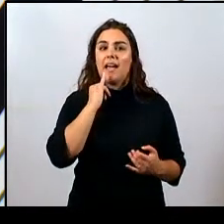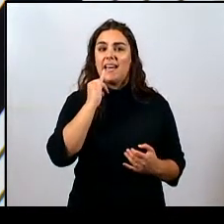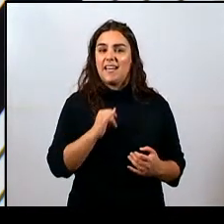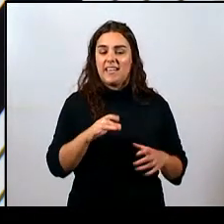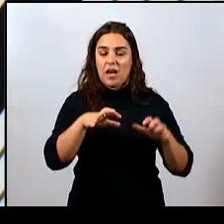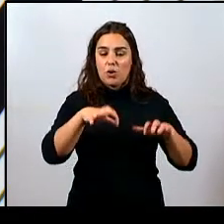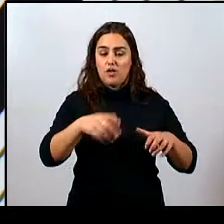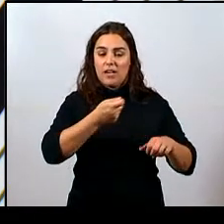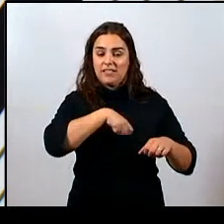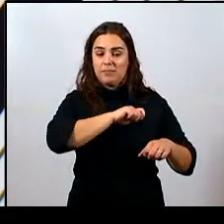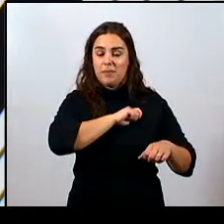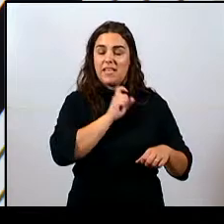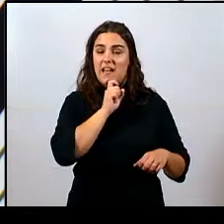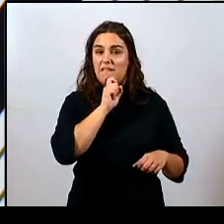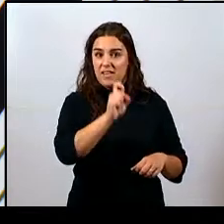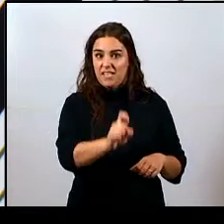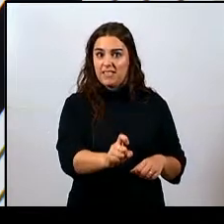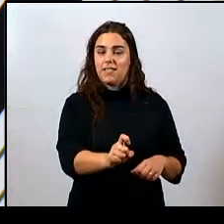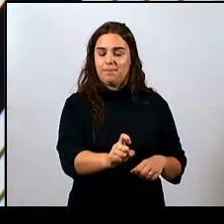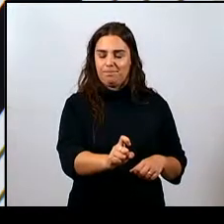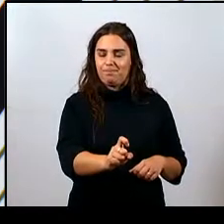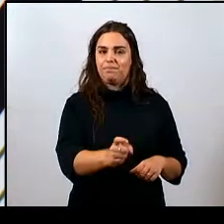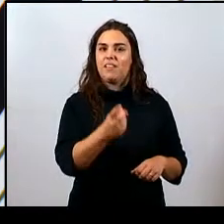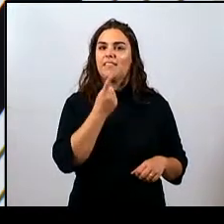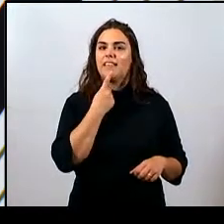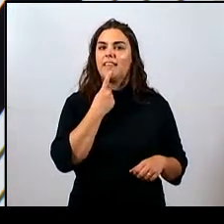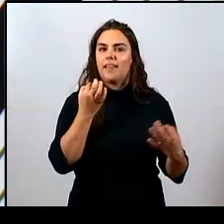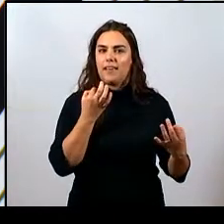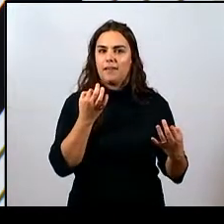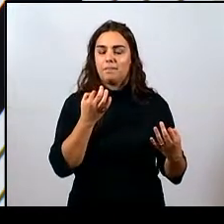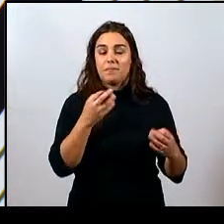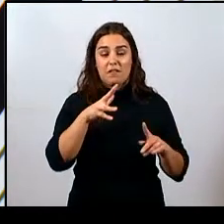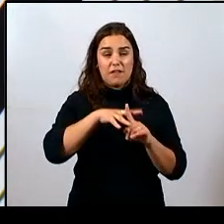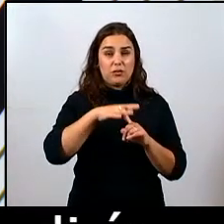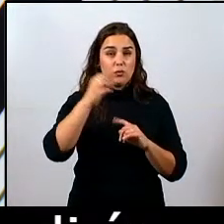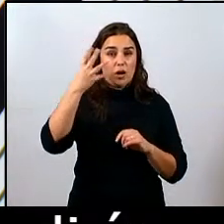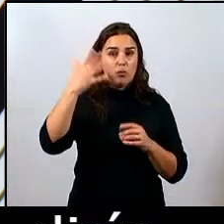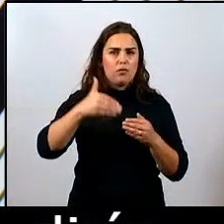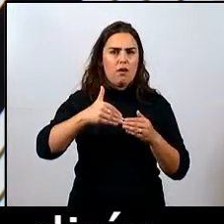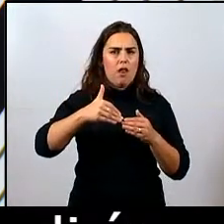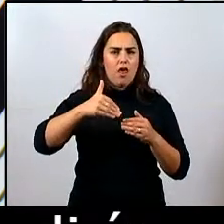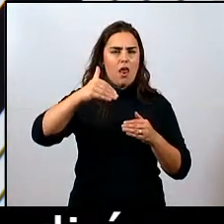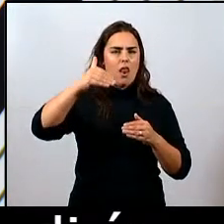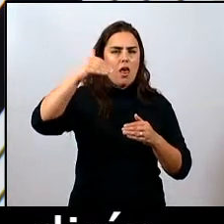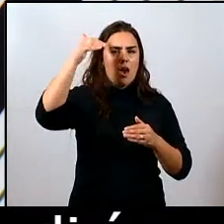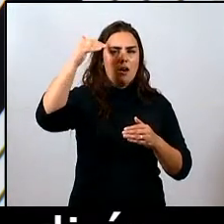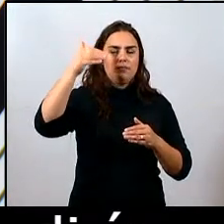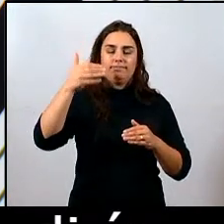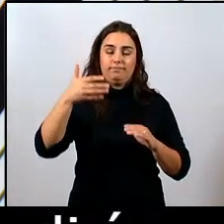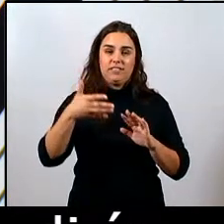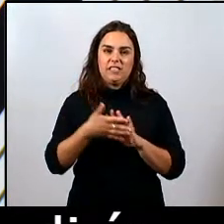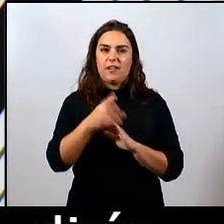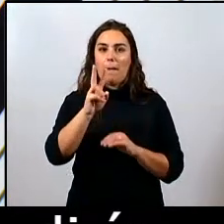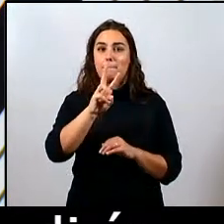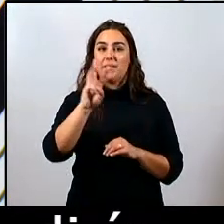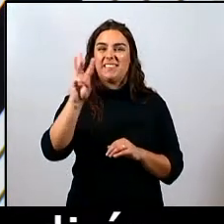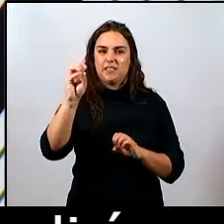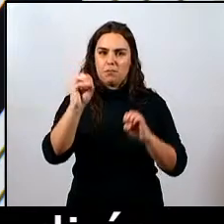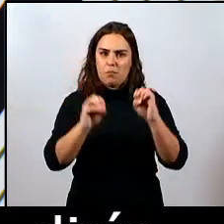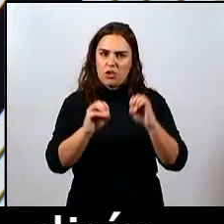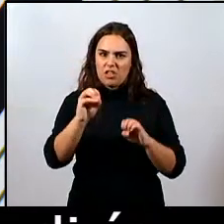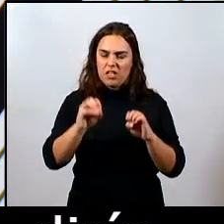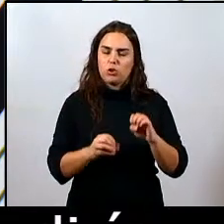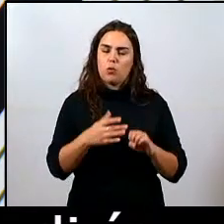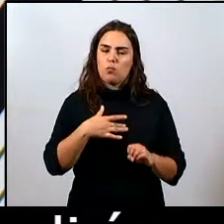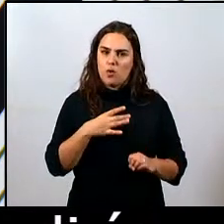en España. Diría que este aumento de la factura de la luz sería de un 23%